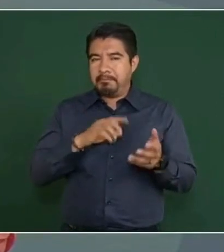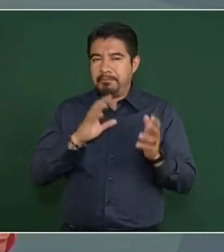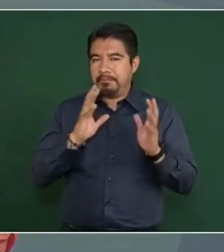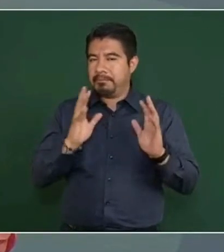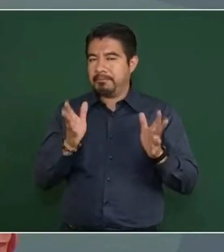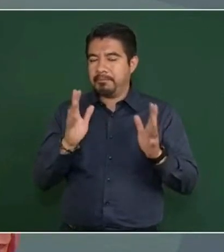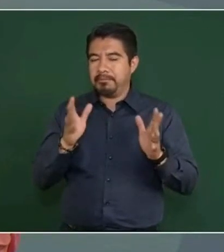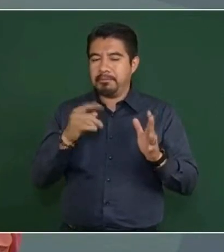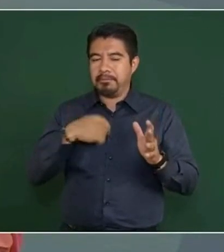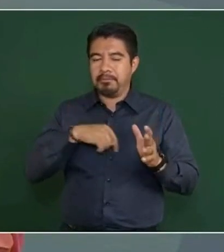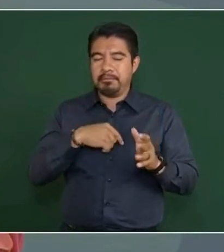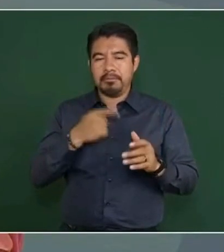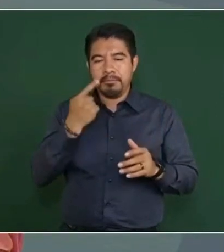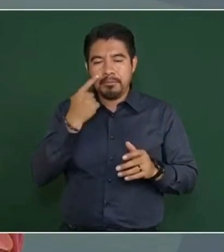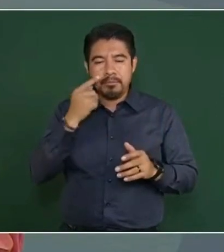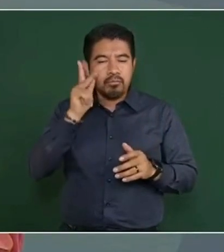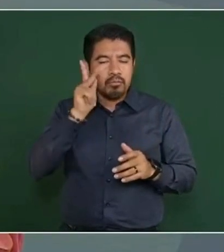hemos probado